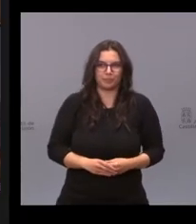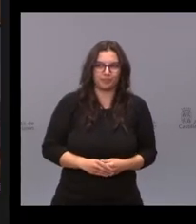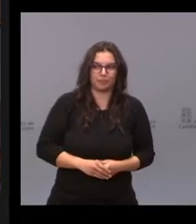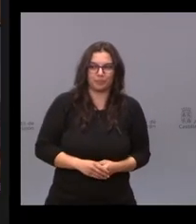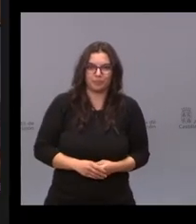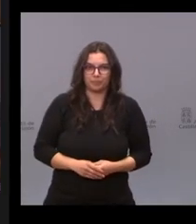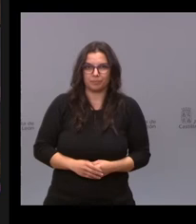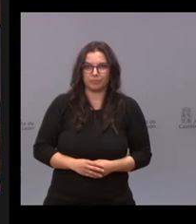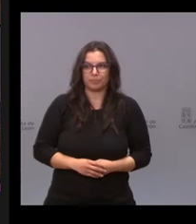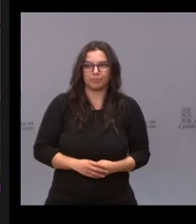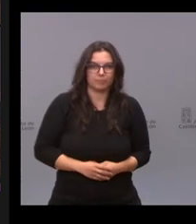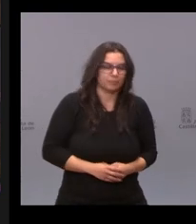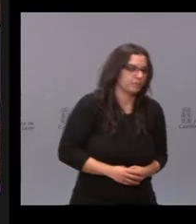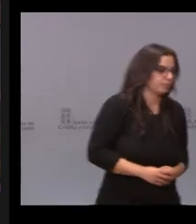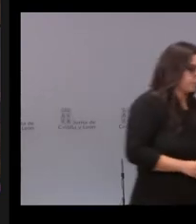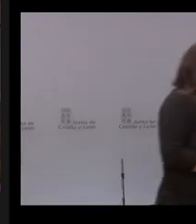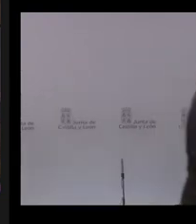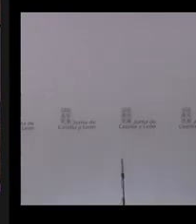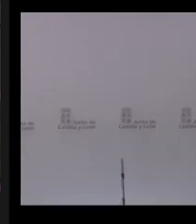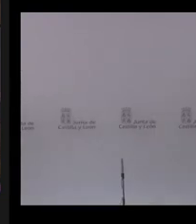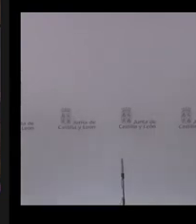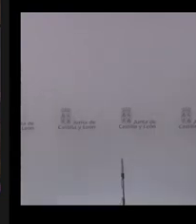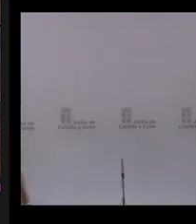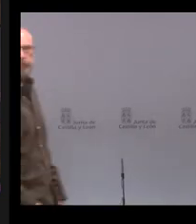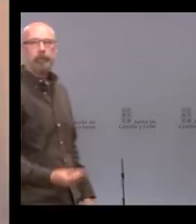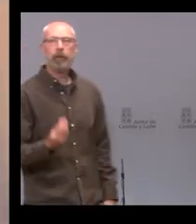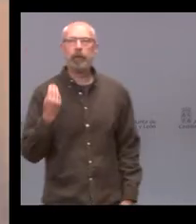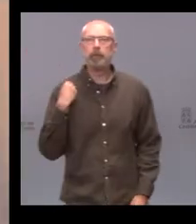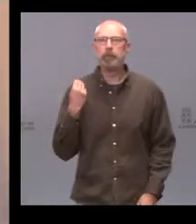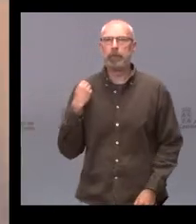Desde ILEÓN pregunta Carlos Domínguez. Buenos días, Carlos.